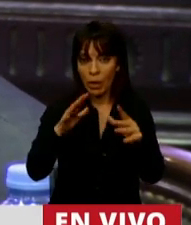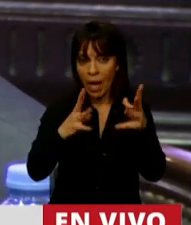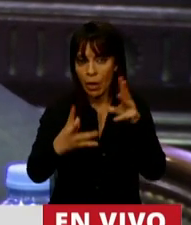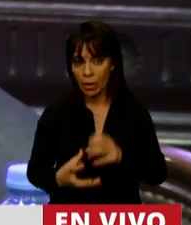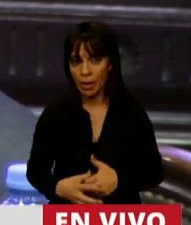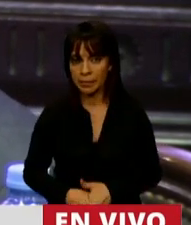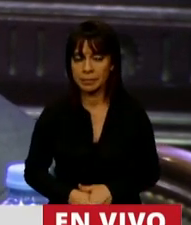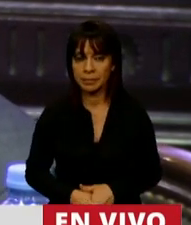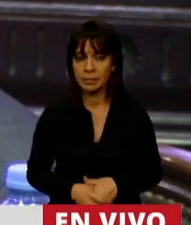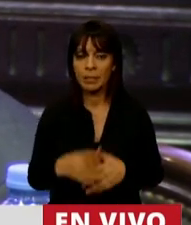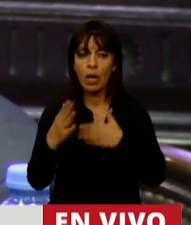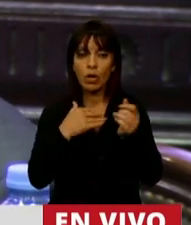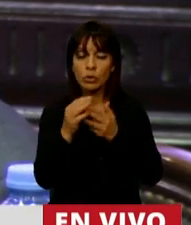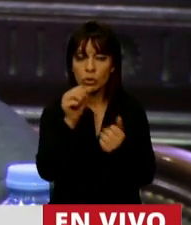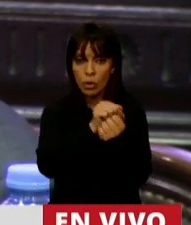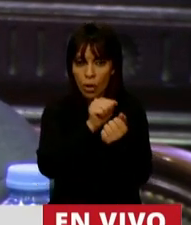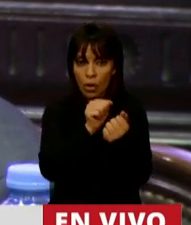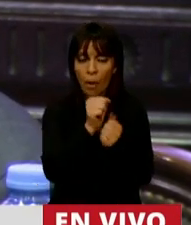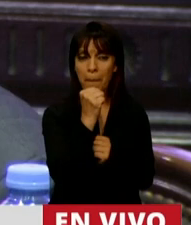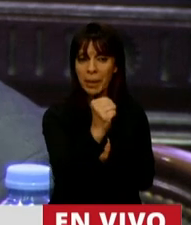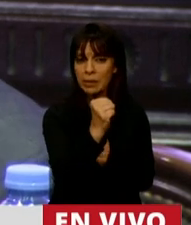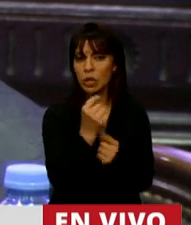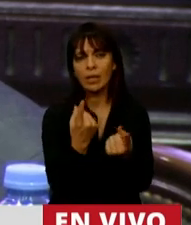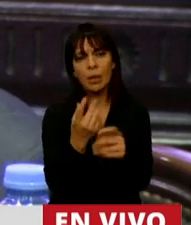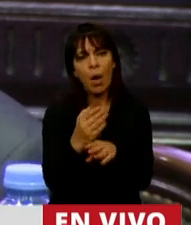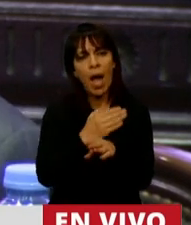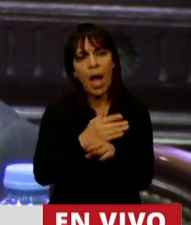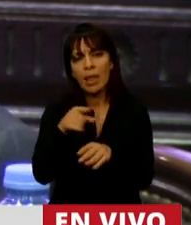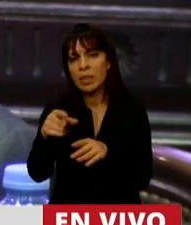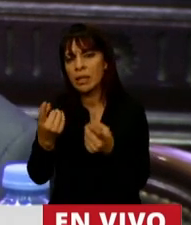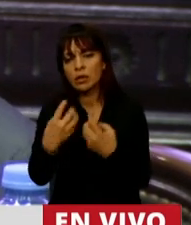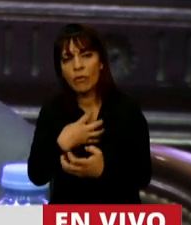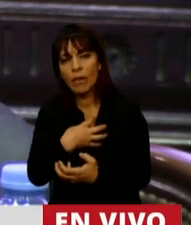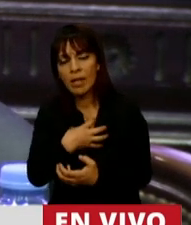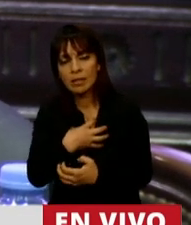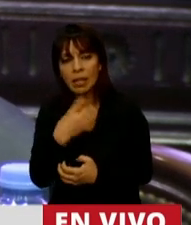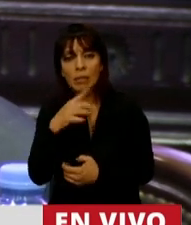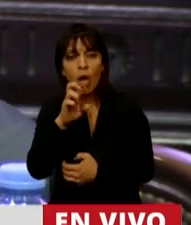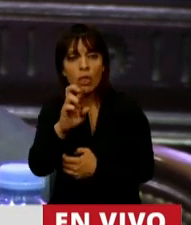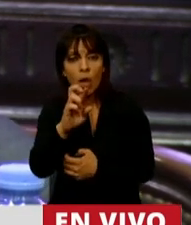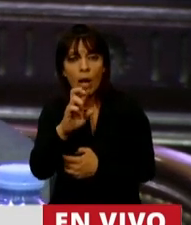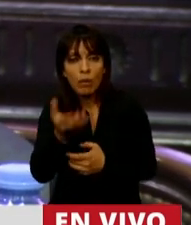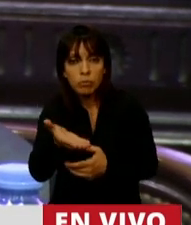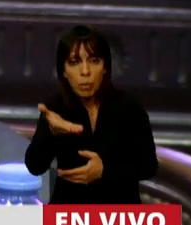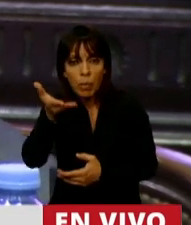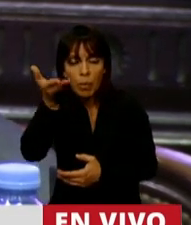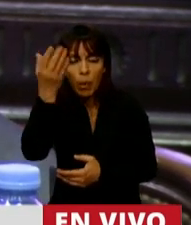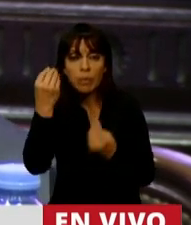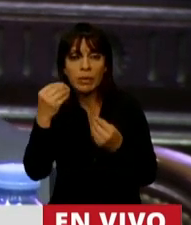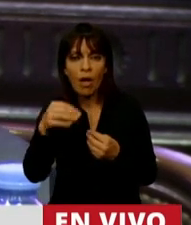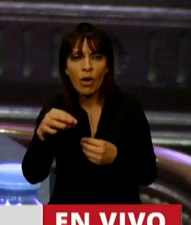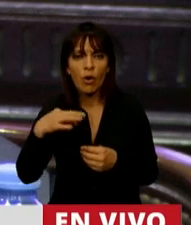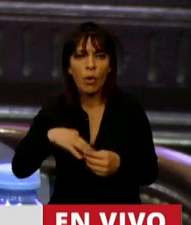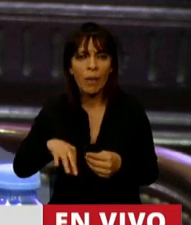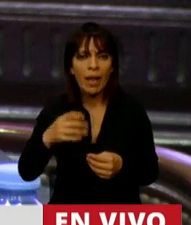Para construir moneda propia hay que generar confianza. El dólar no ha parado de subir a tal punto que hoy la jubilación mínima en Argentina